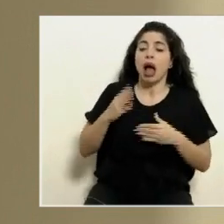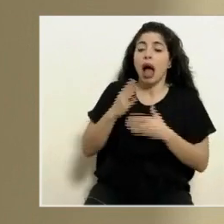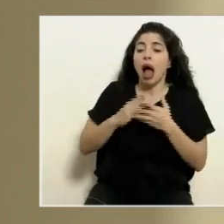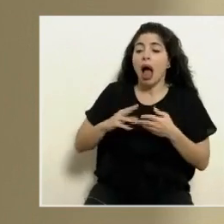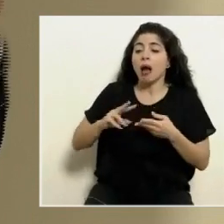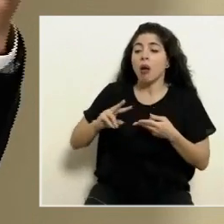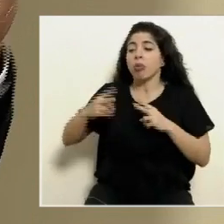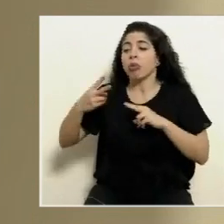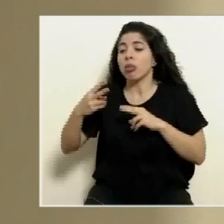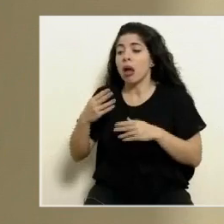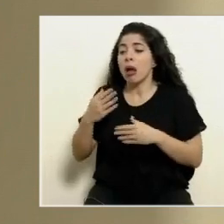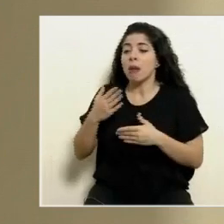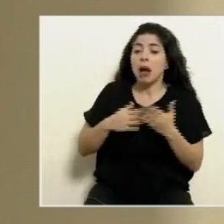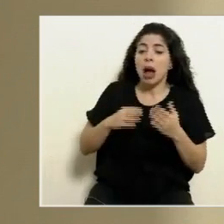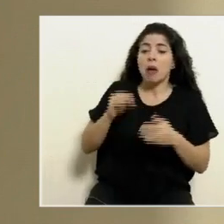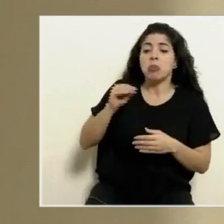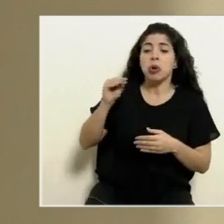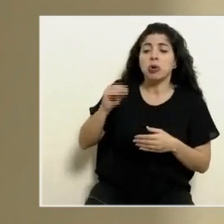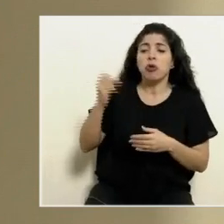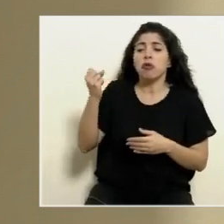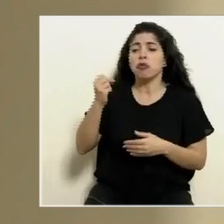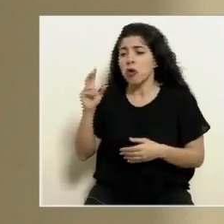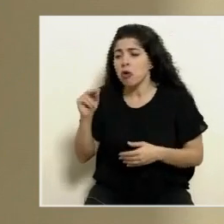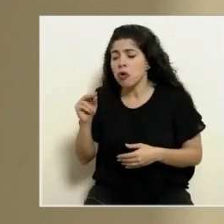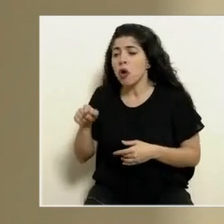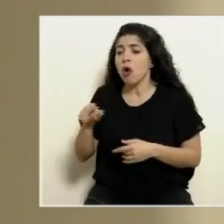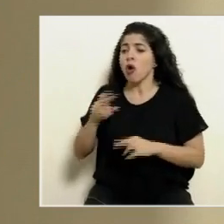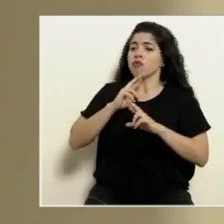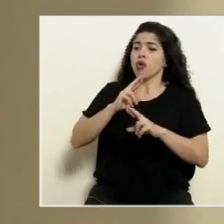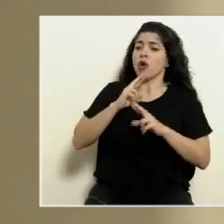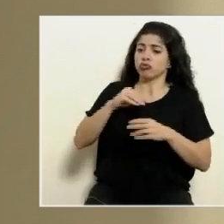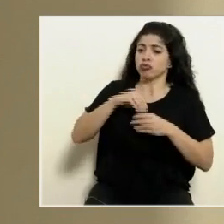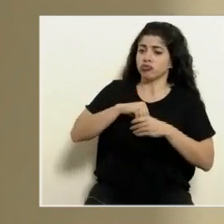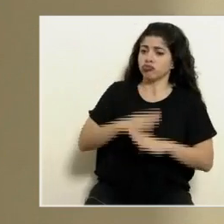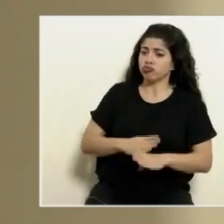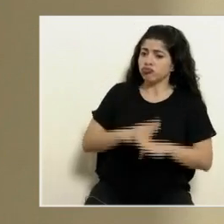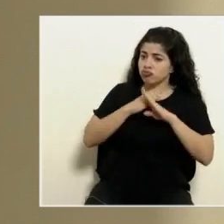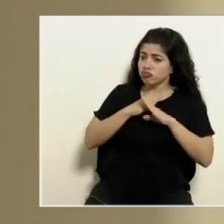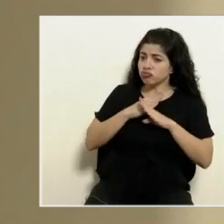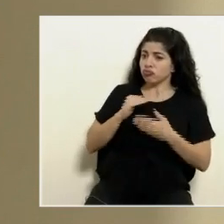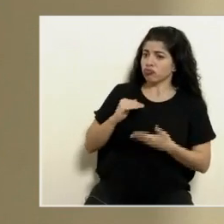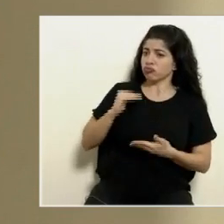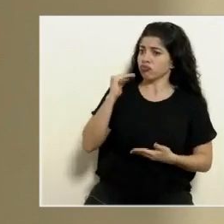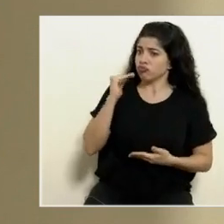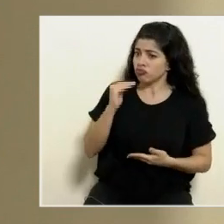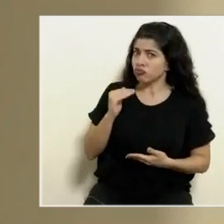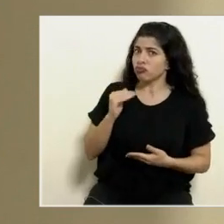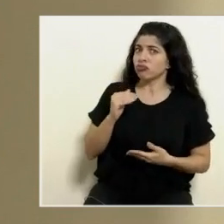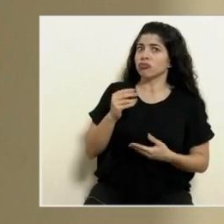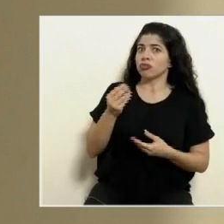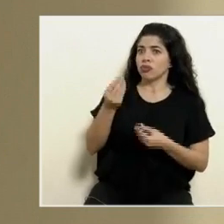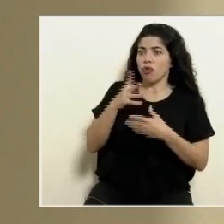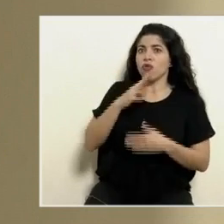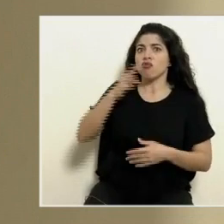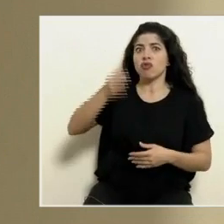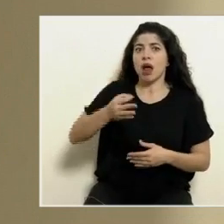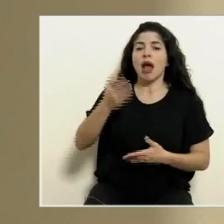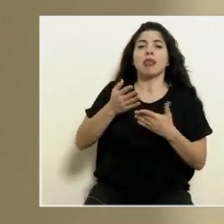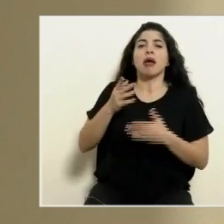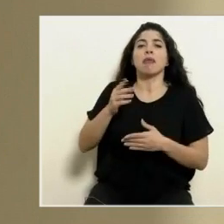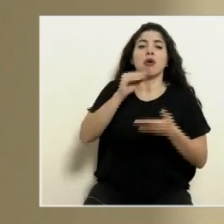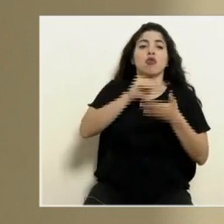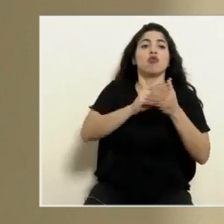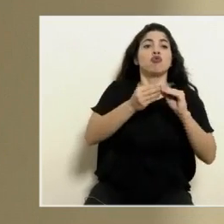se reportan no son en un porcentaje mayor, la eficacia que tiene la vacuna es la que está reportada, ¿verdad? Que podría ser eventualmente